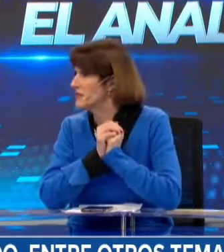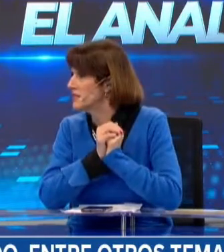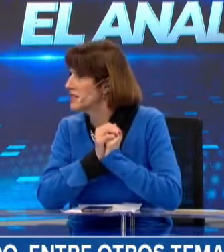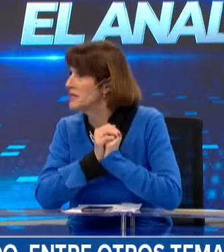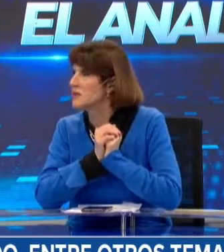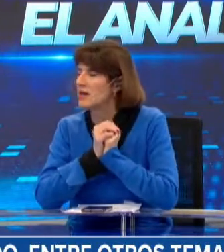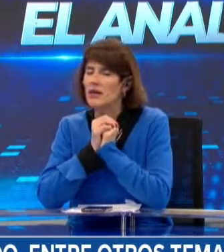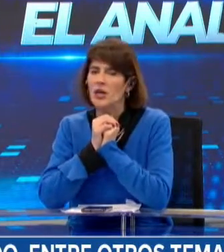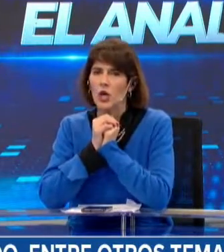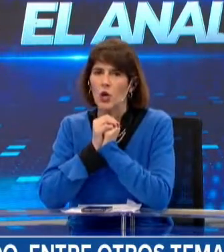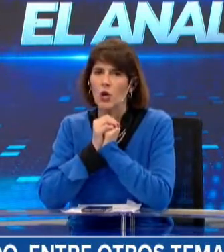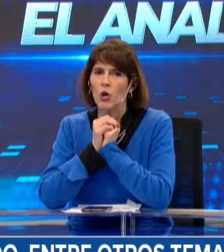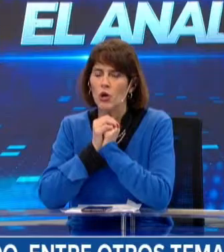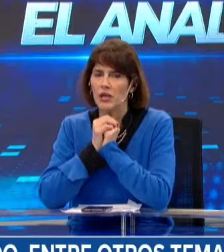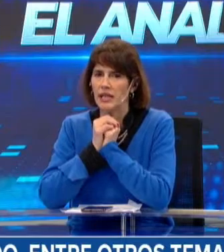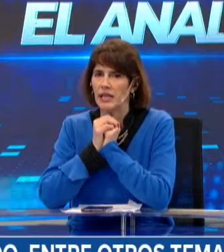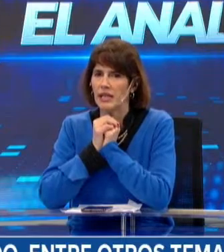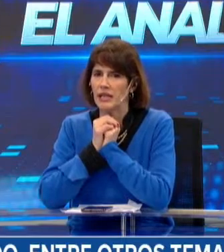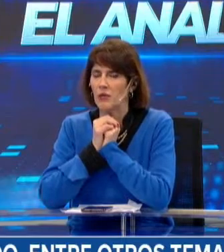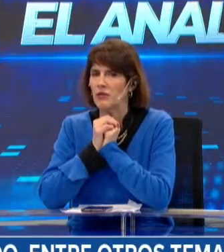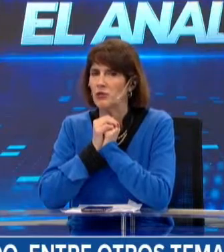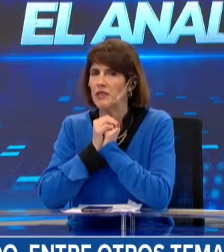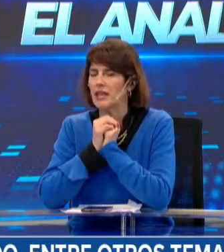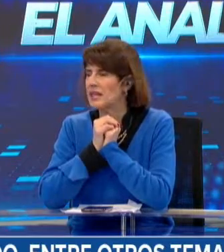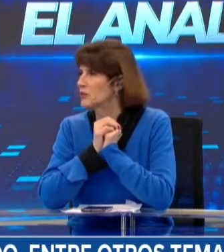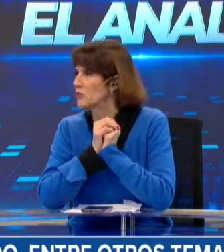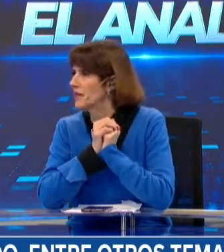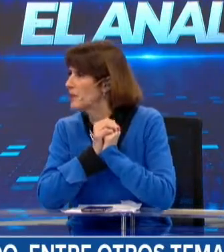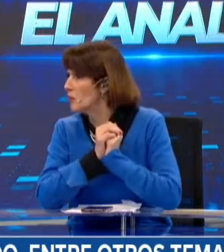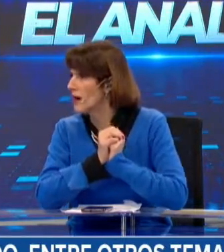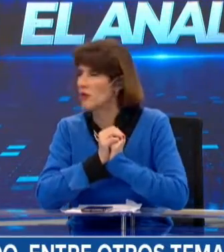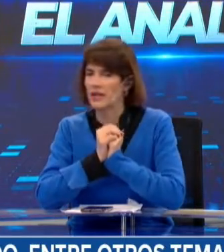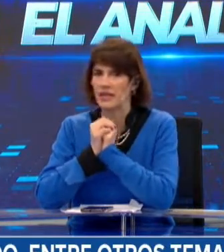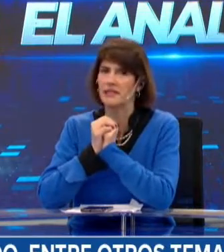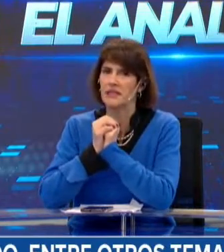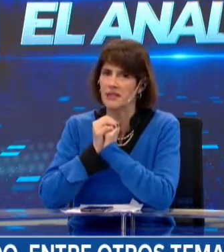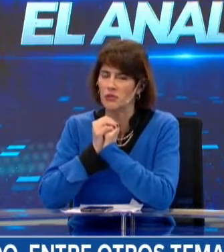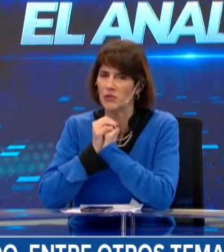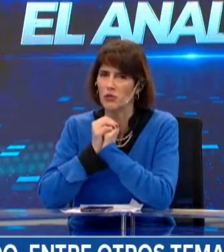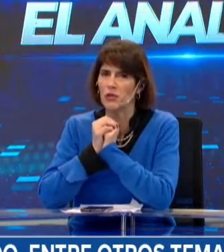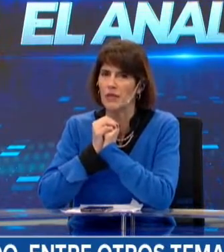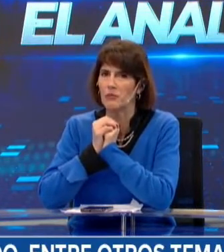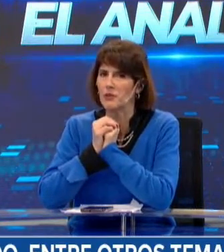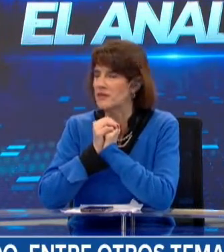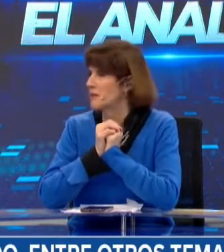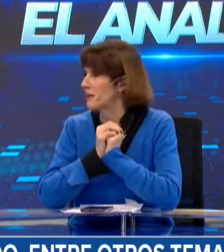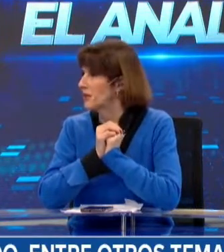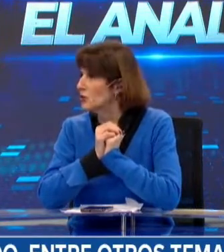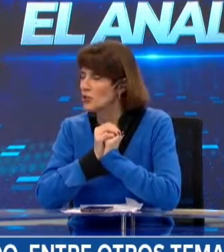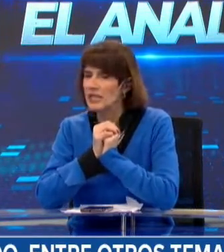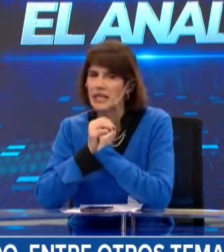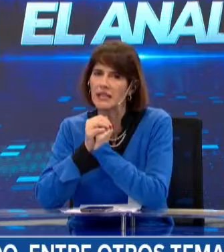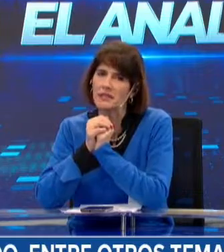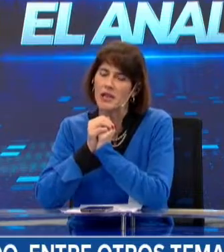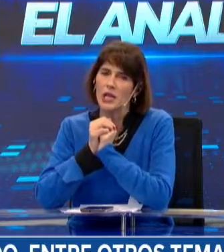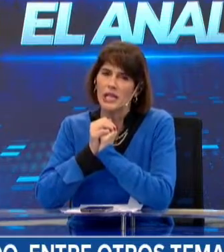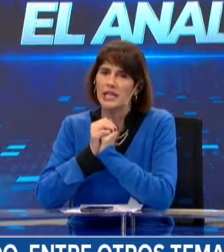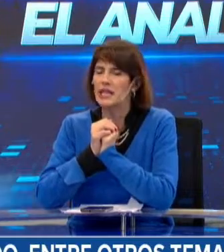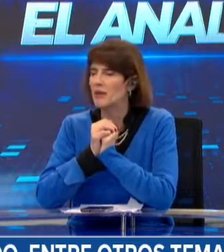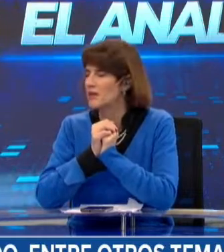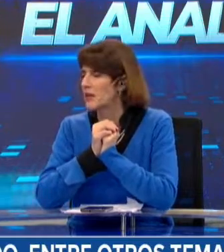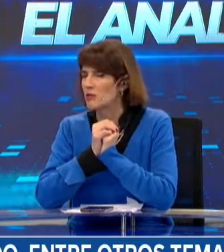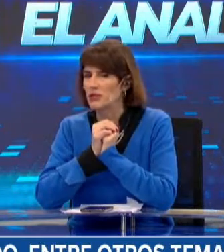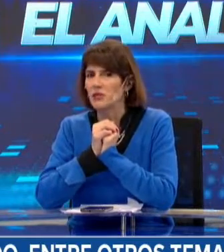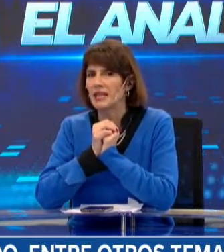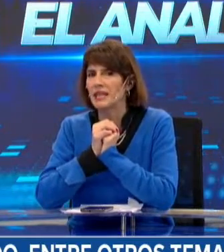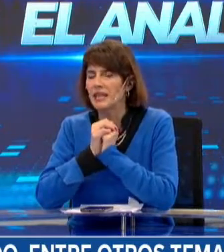el Compra Sin IVA, Claro. o la cuestión del gas natural licuado, que le interesa sobre todo a las provincias patagónicas, ni